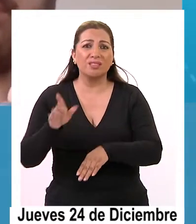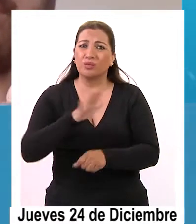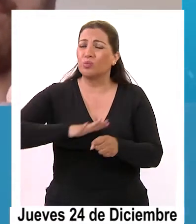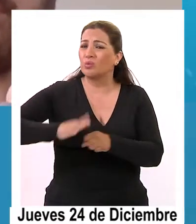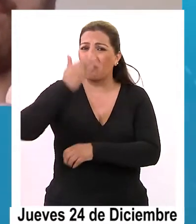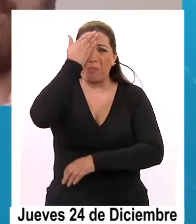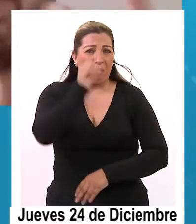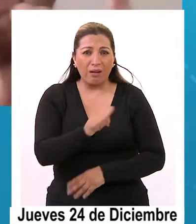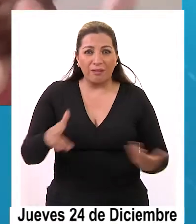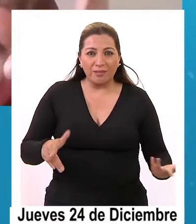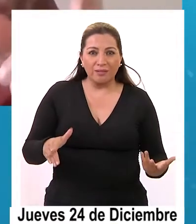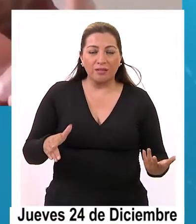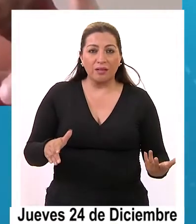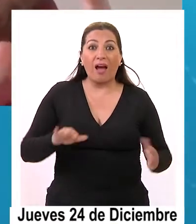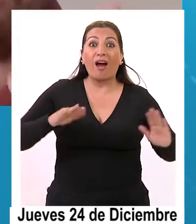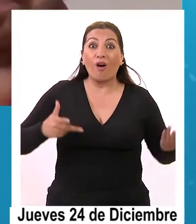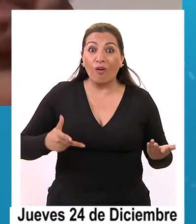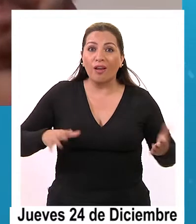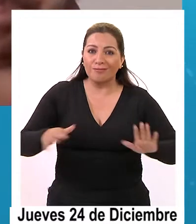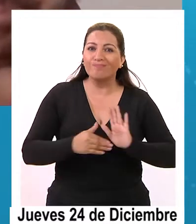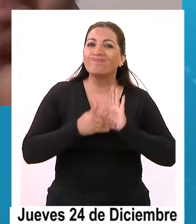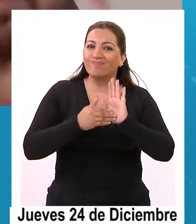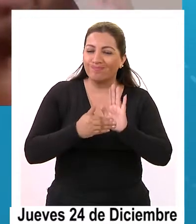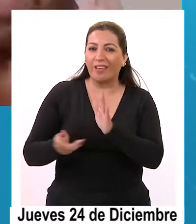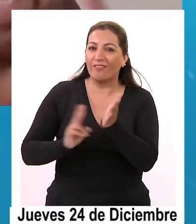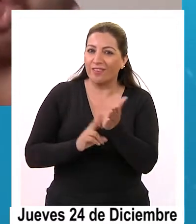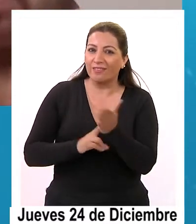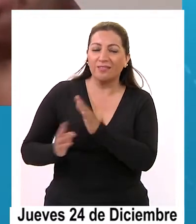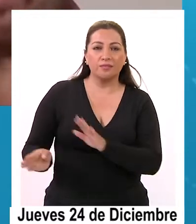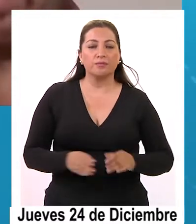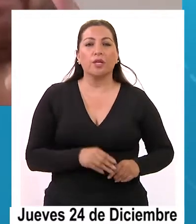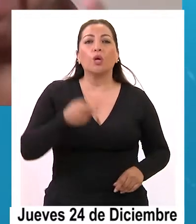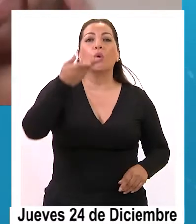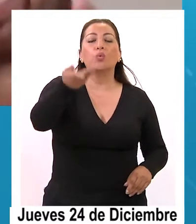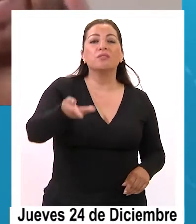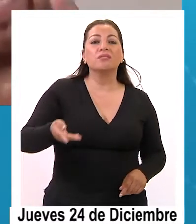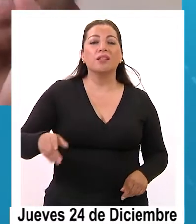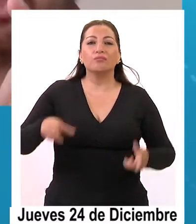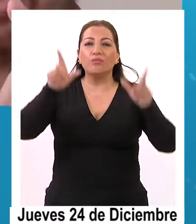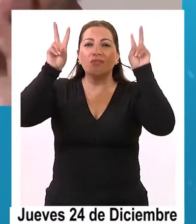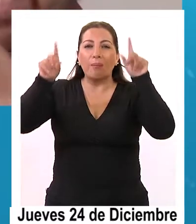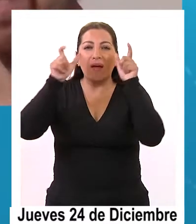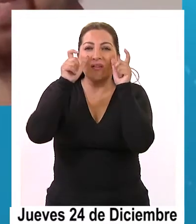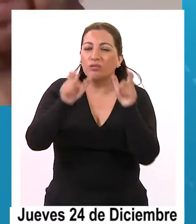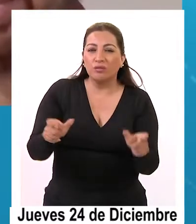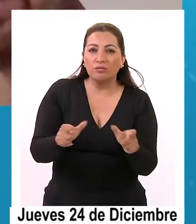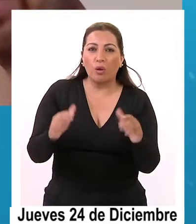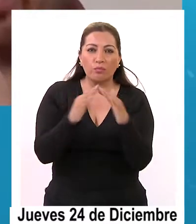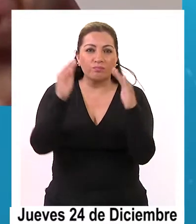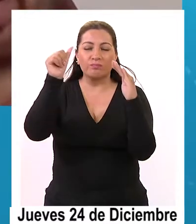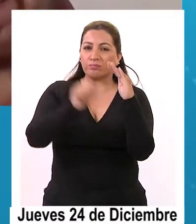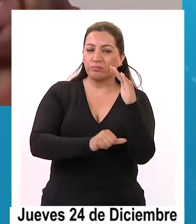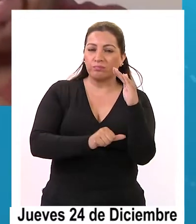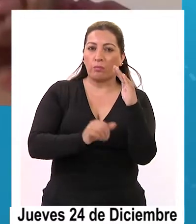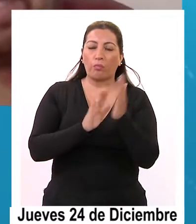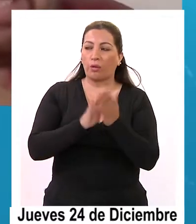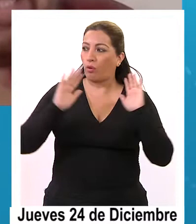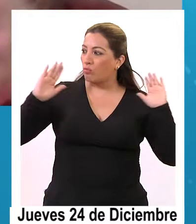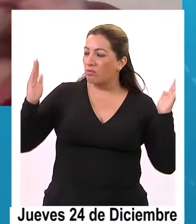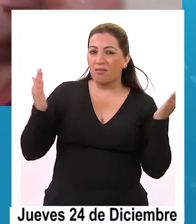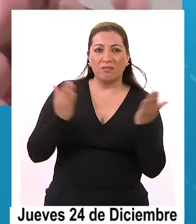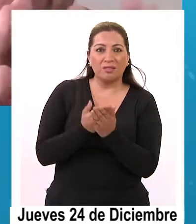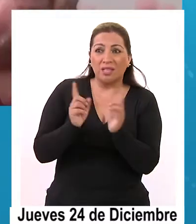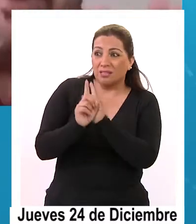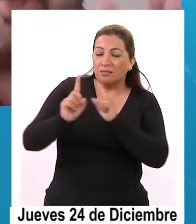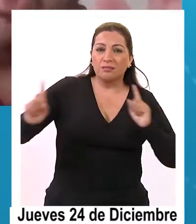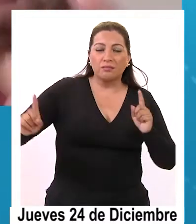No, si esto ha sido terrible. Las consecuencias vienen ahora. ¿Y cómo usted manejaría esto de una cuarentena, de un